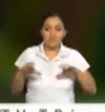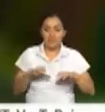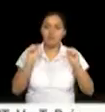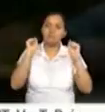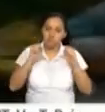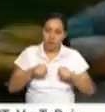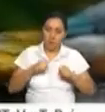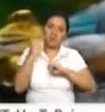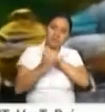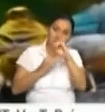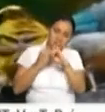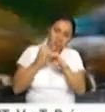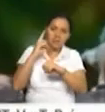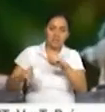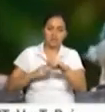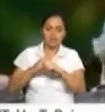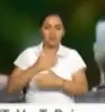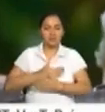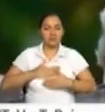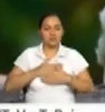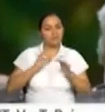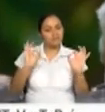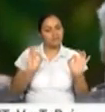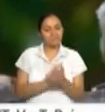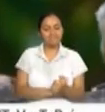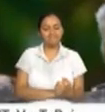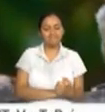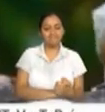nacionales y extranjeros pueden disfrutar. Carolina Díaz, Noticiero Ciudadano.